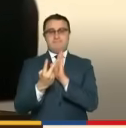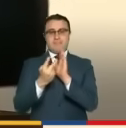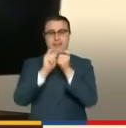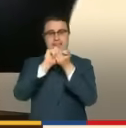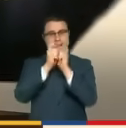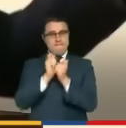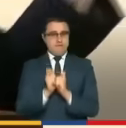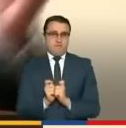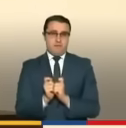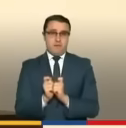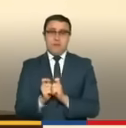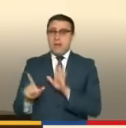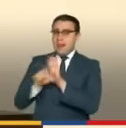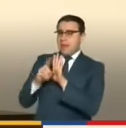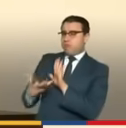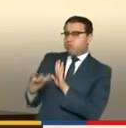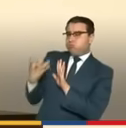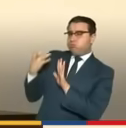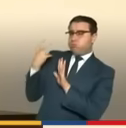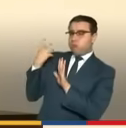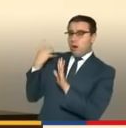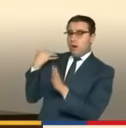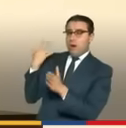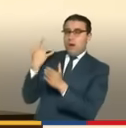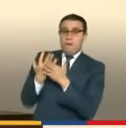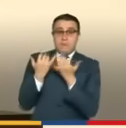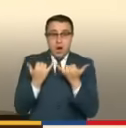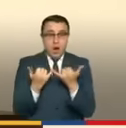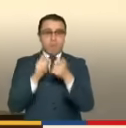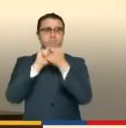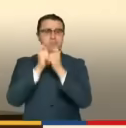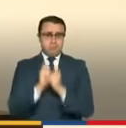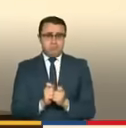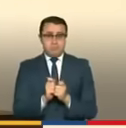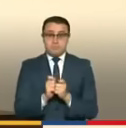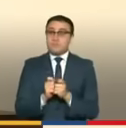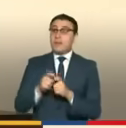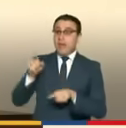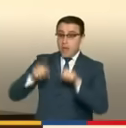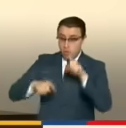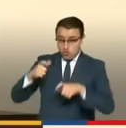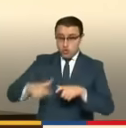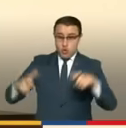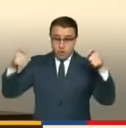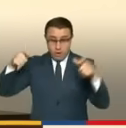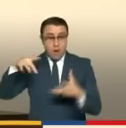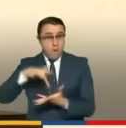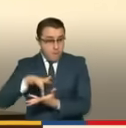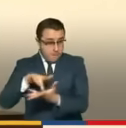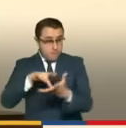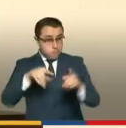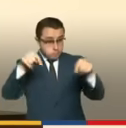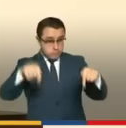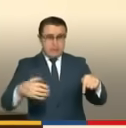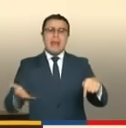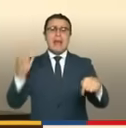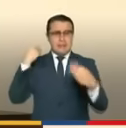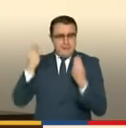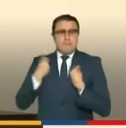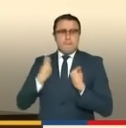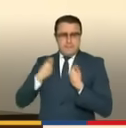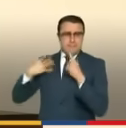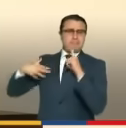se están reformando las leyes de aquel entonces. Algunos congresistas aún aquí presentes vivieron esa